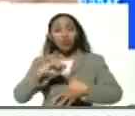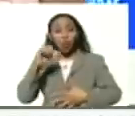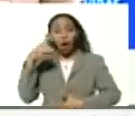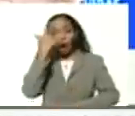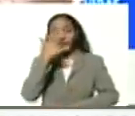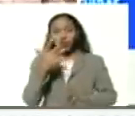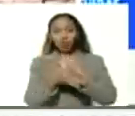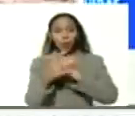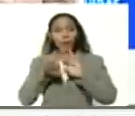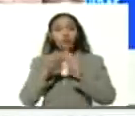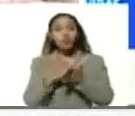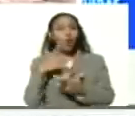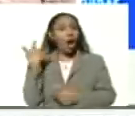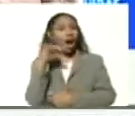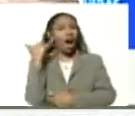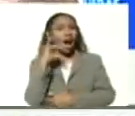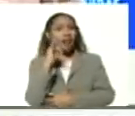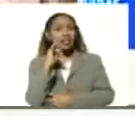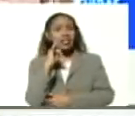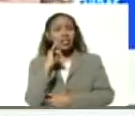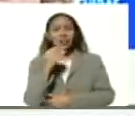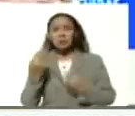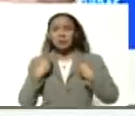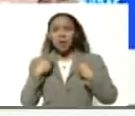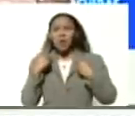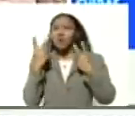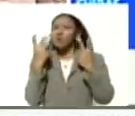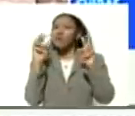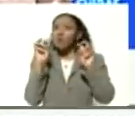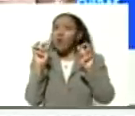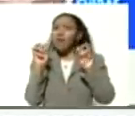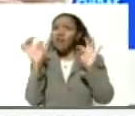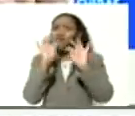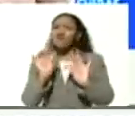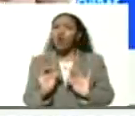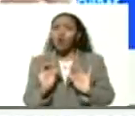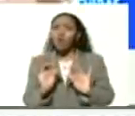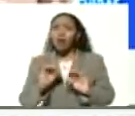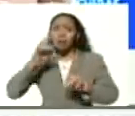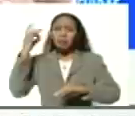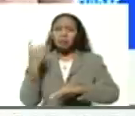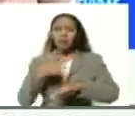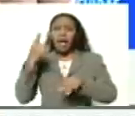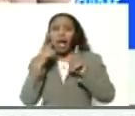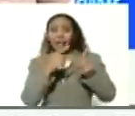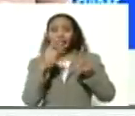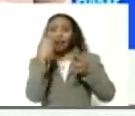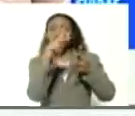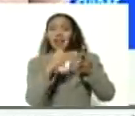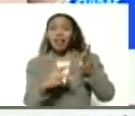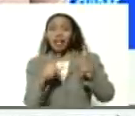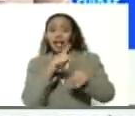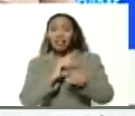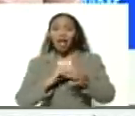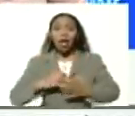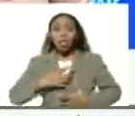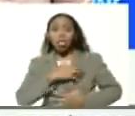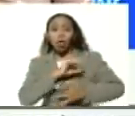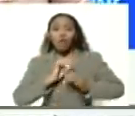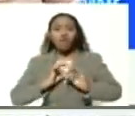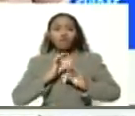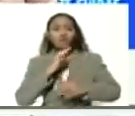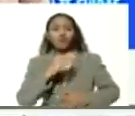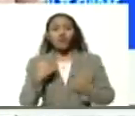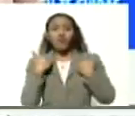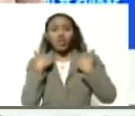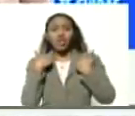El mundo está viviendo nuevas olas agravadas porque estas variantes, estas mutaciones que ha sufrido